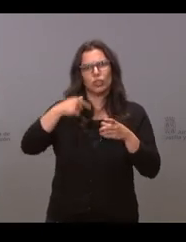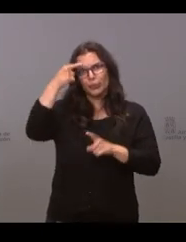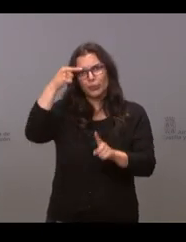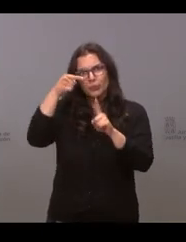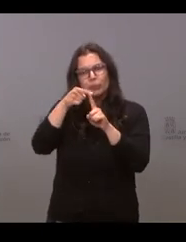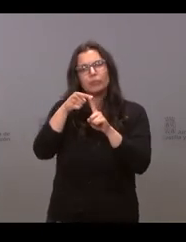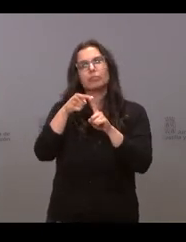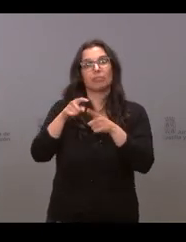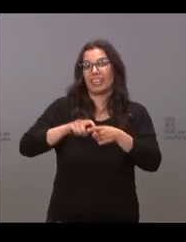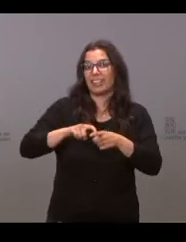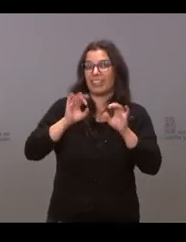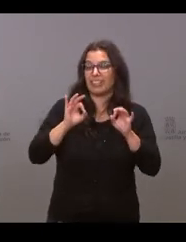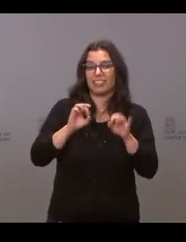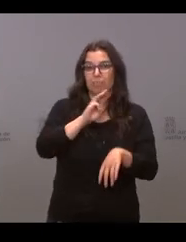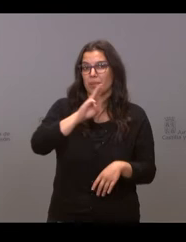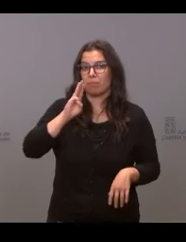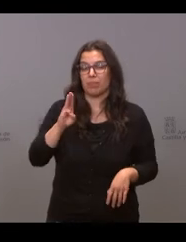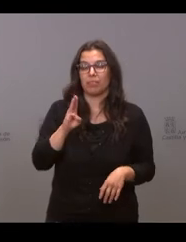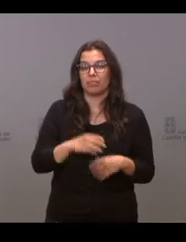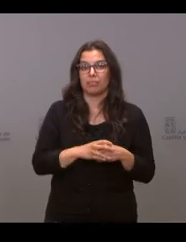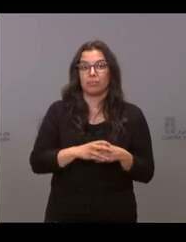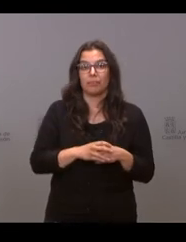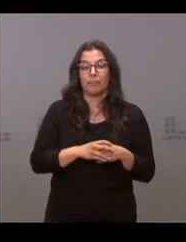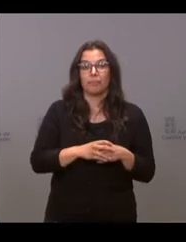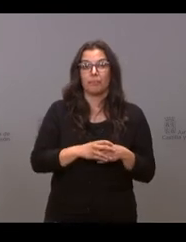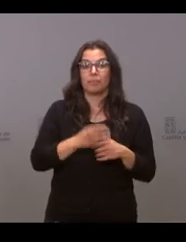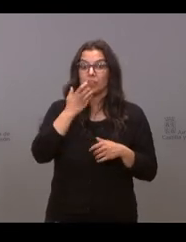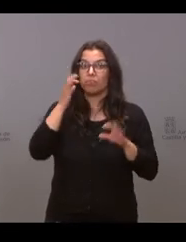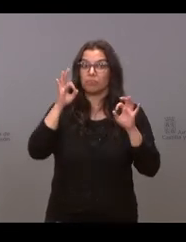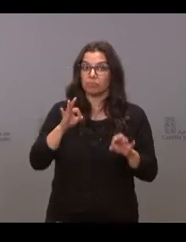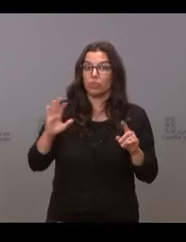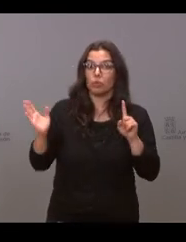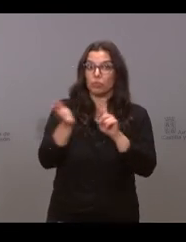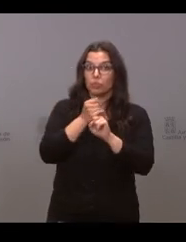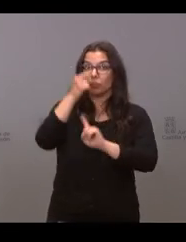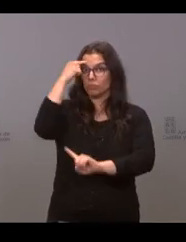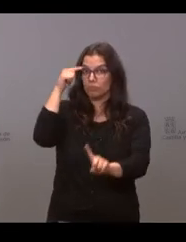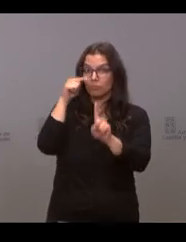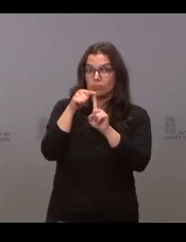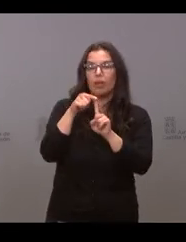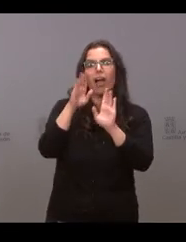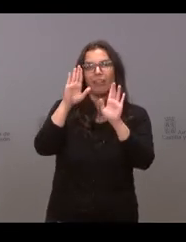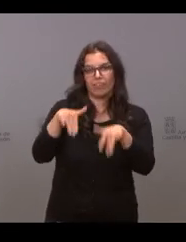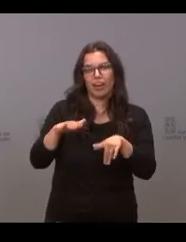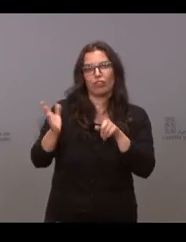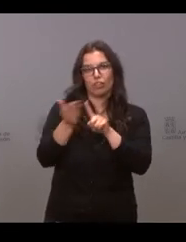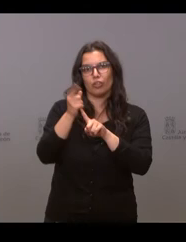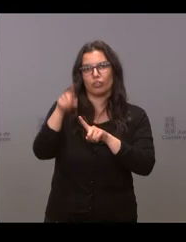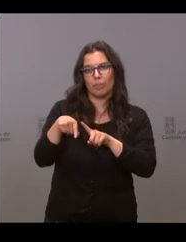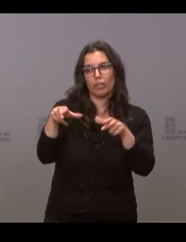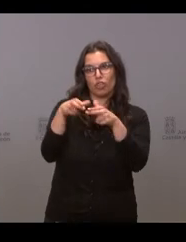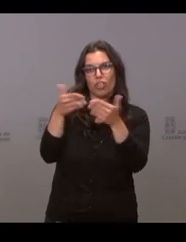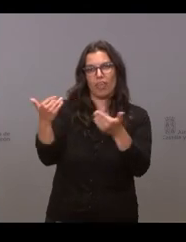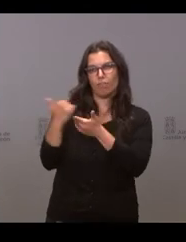ha caracterizado al partido y cuando hemos conseguido ese objetivo hemos conseguido el apoyo mayoritario de la sociedad